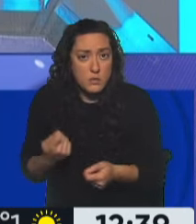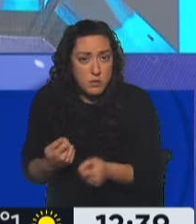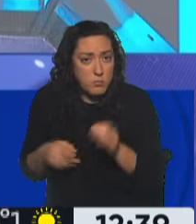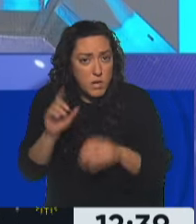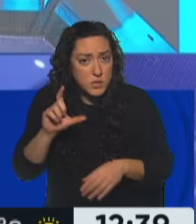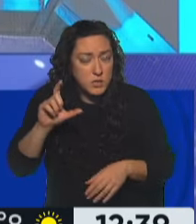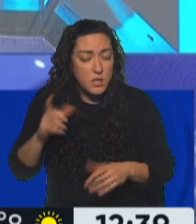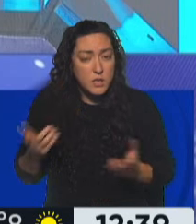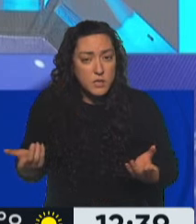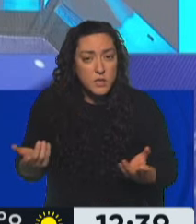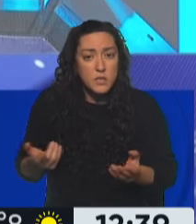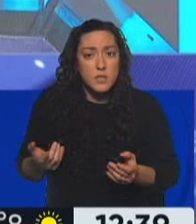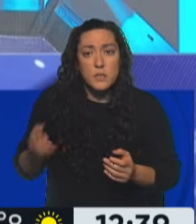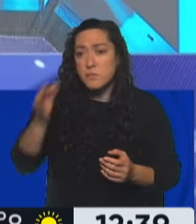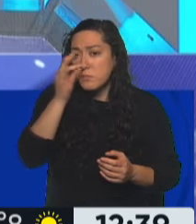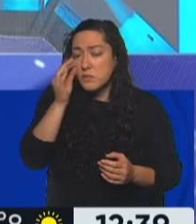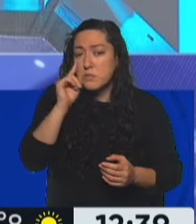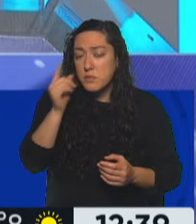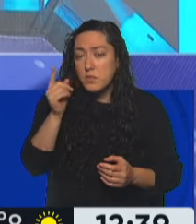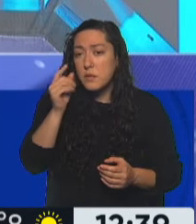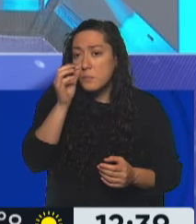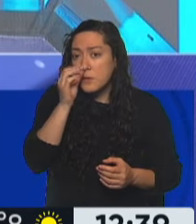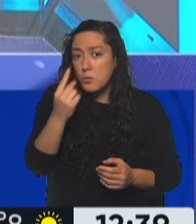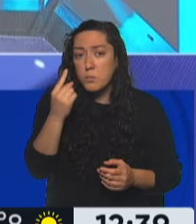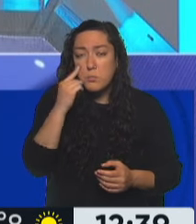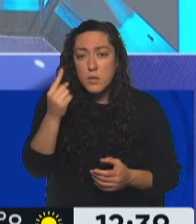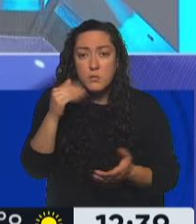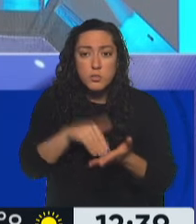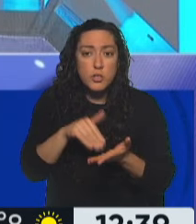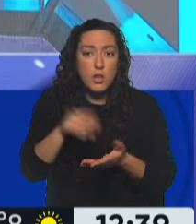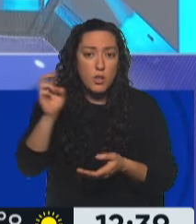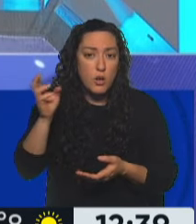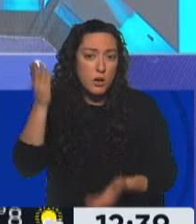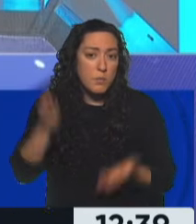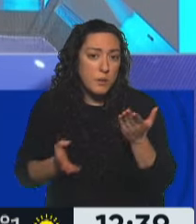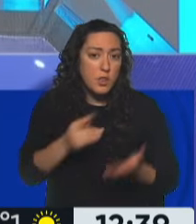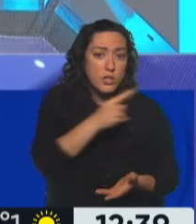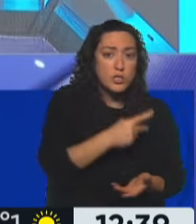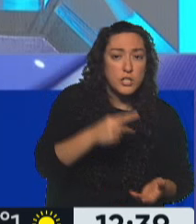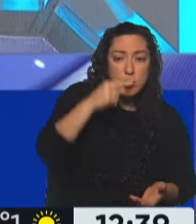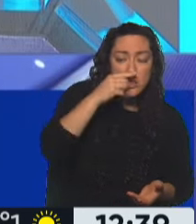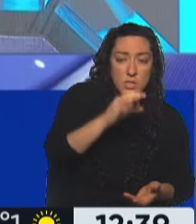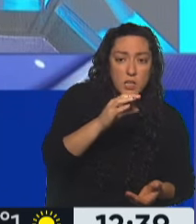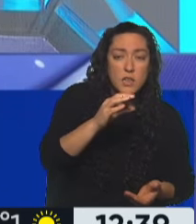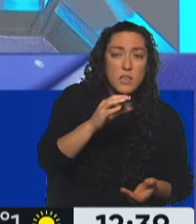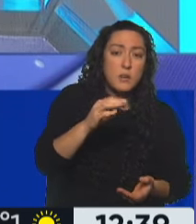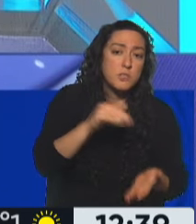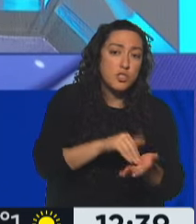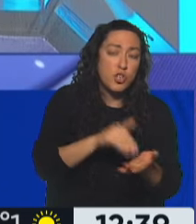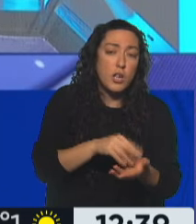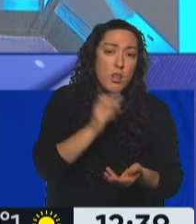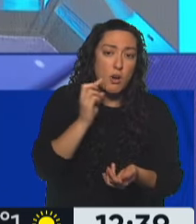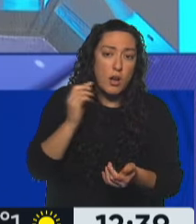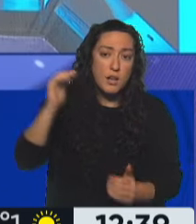defensa. Son más o menos 20.000, 21.000 millones de dólares. Comparado con 270, 280.000 millones de dólares del lado